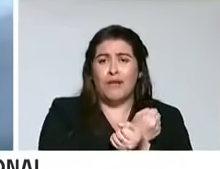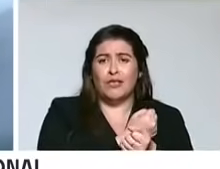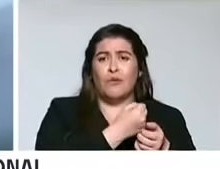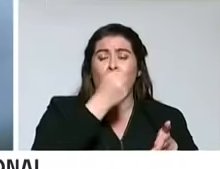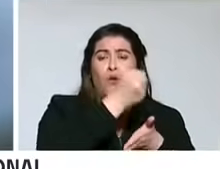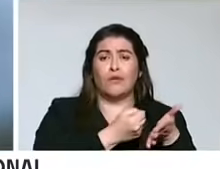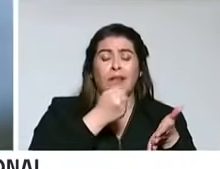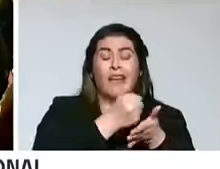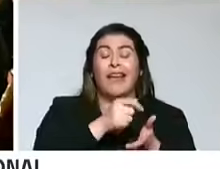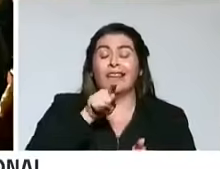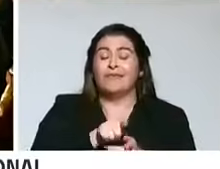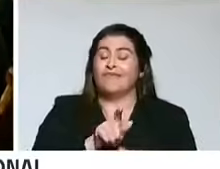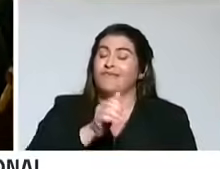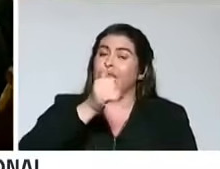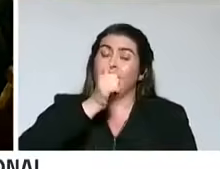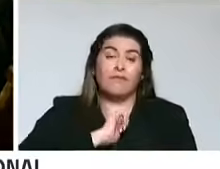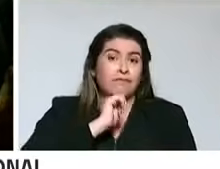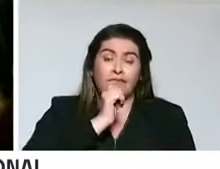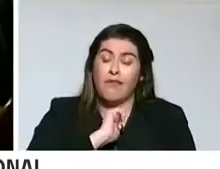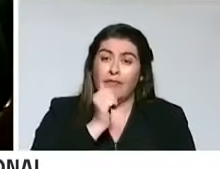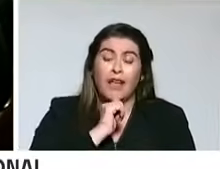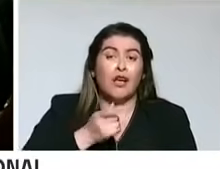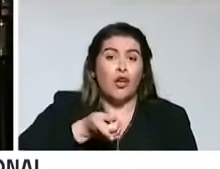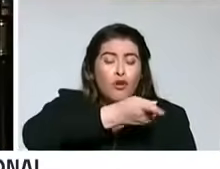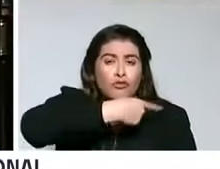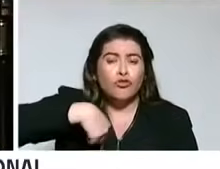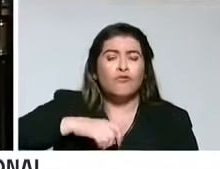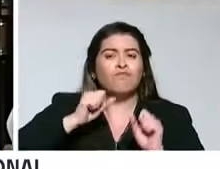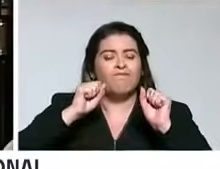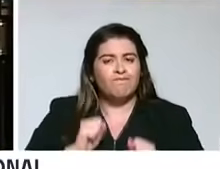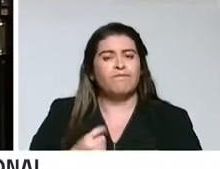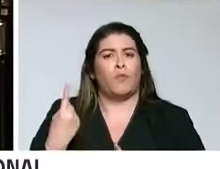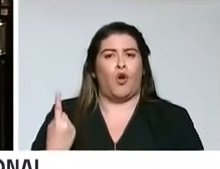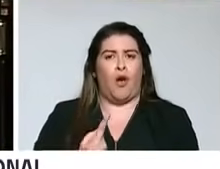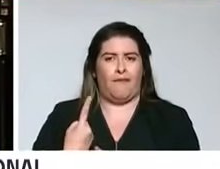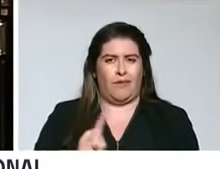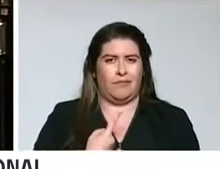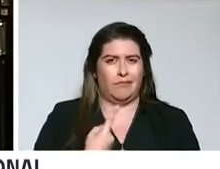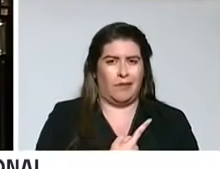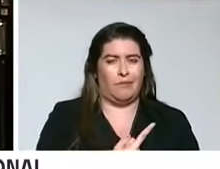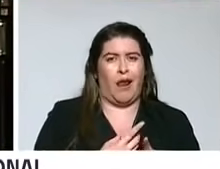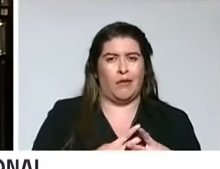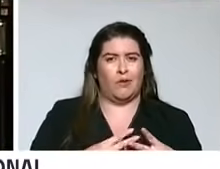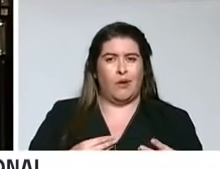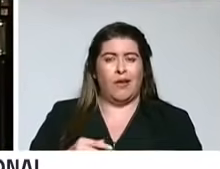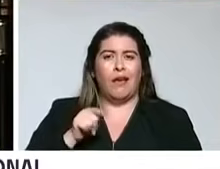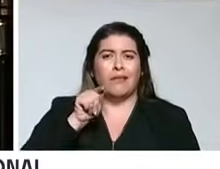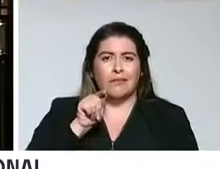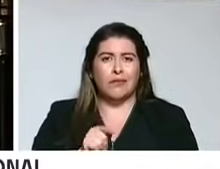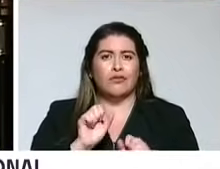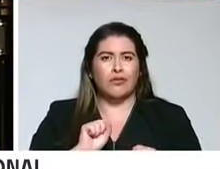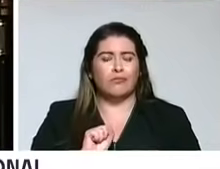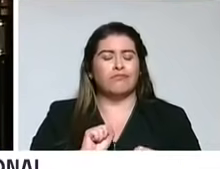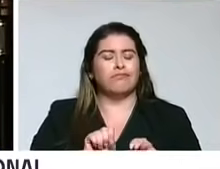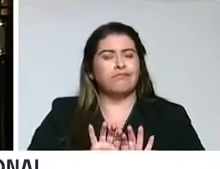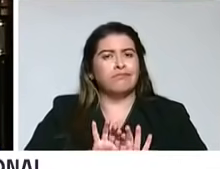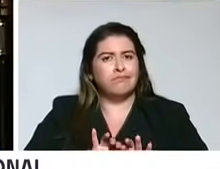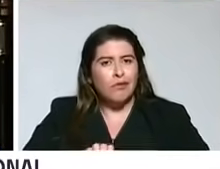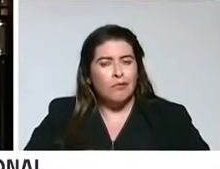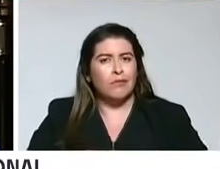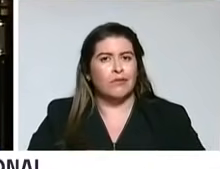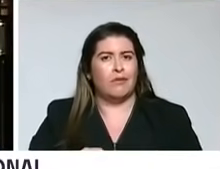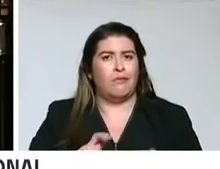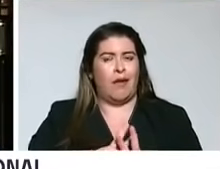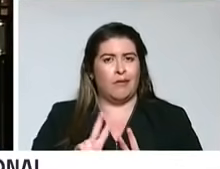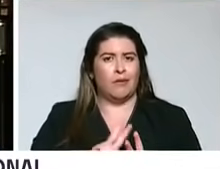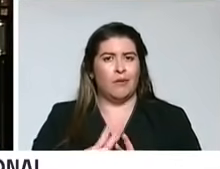Es una deuda que tenemos que ser capaces de conversar. Es una deuda que tenemos que ser capaces de saldar. Y